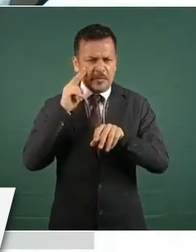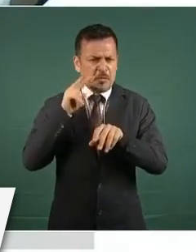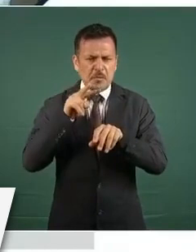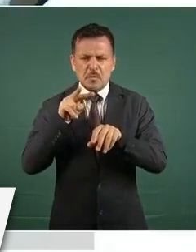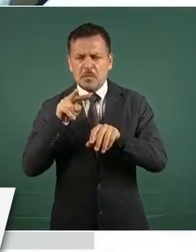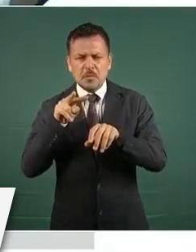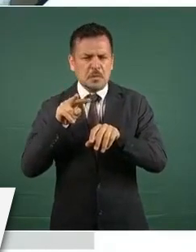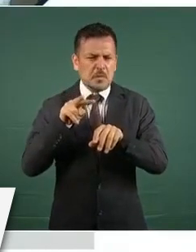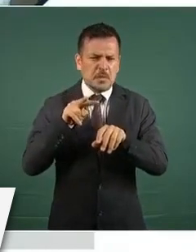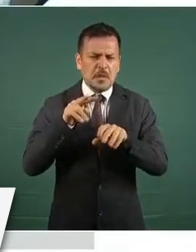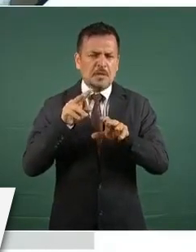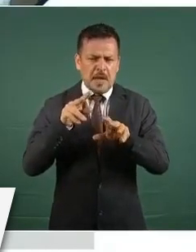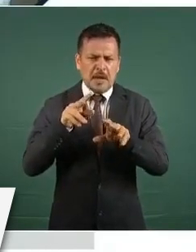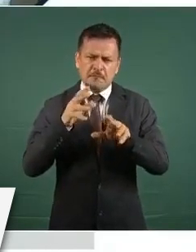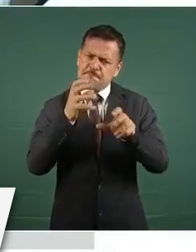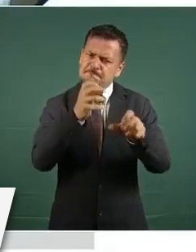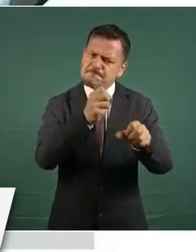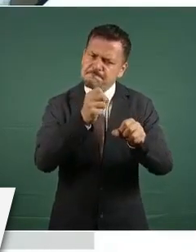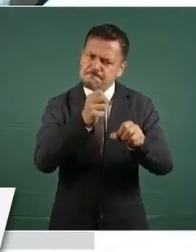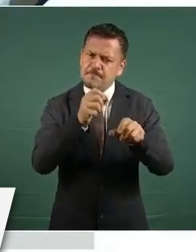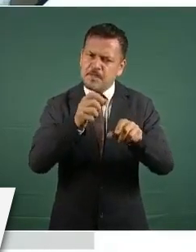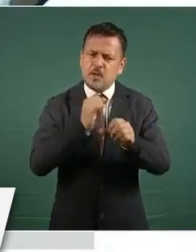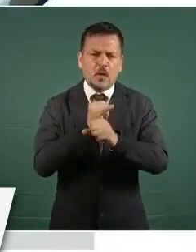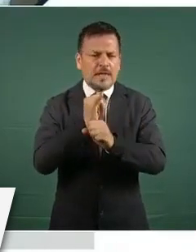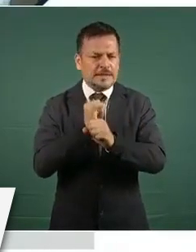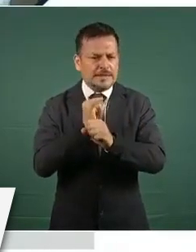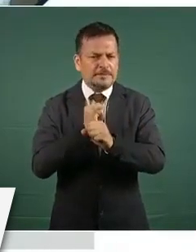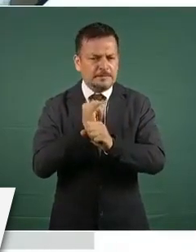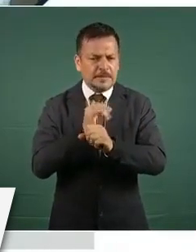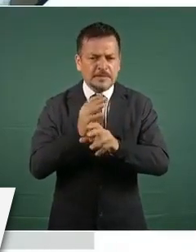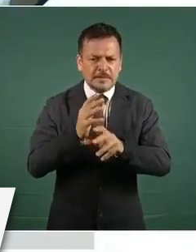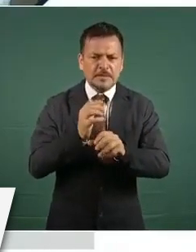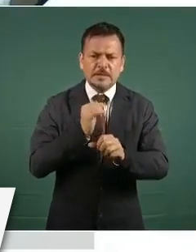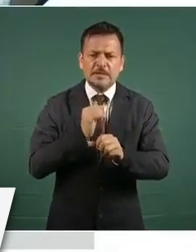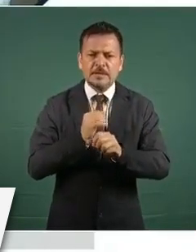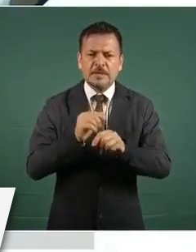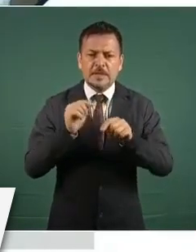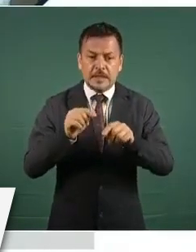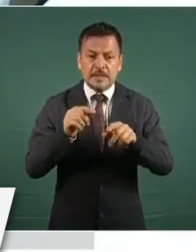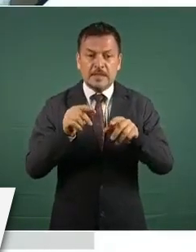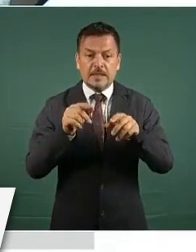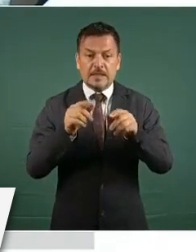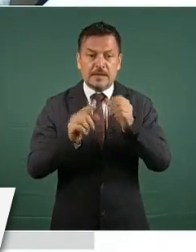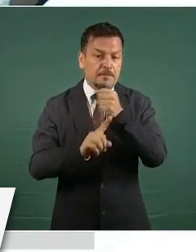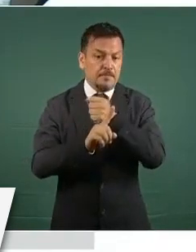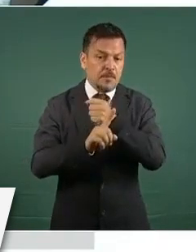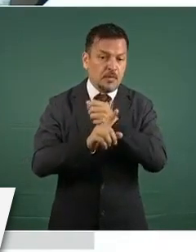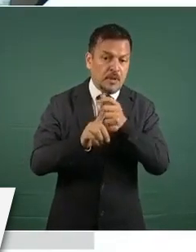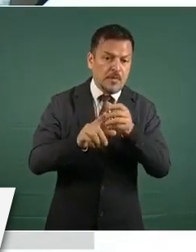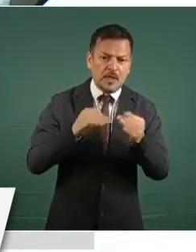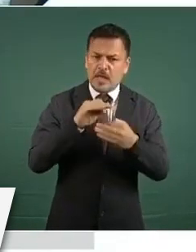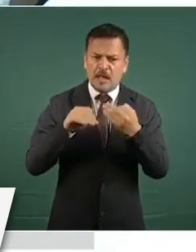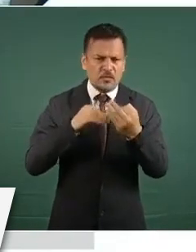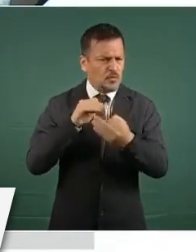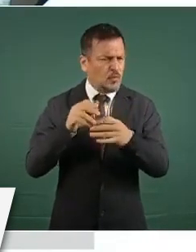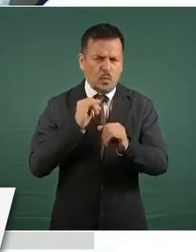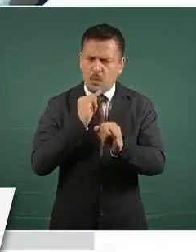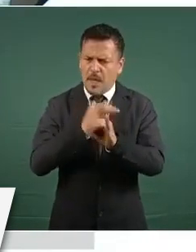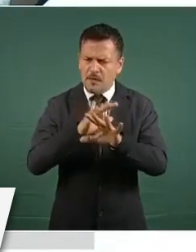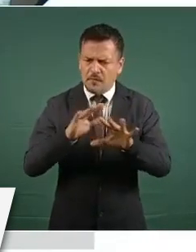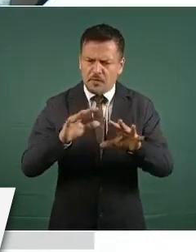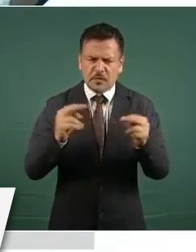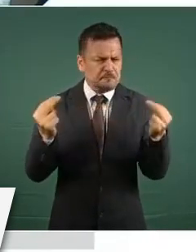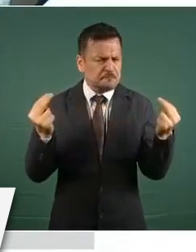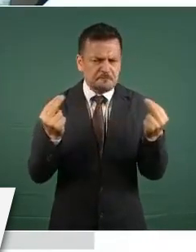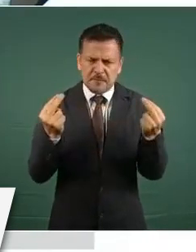pueda proceder a hacer las investigaciones del caso hemos puesto todos los datos necesarios